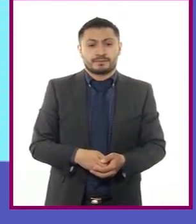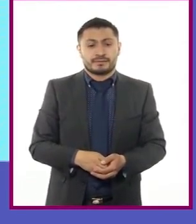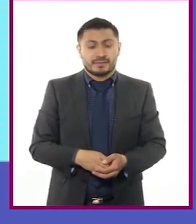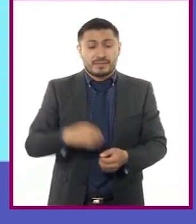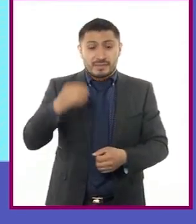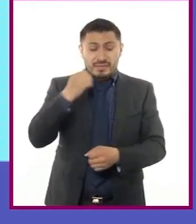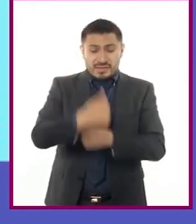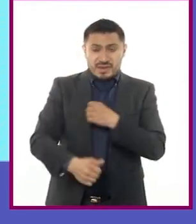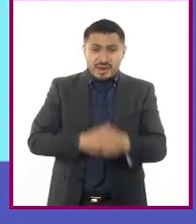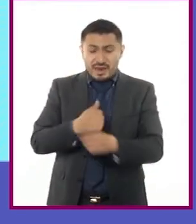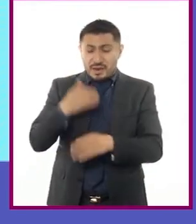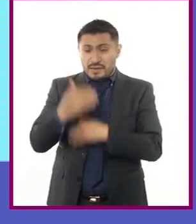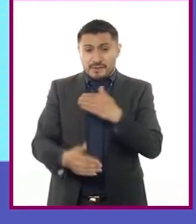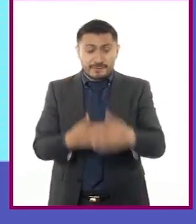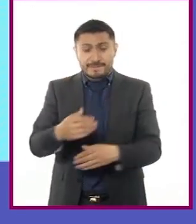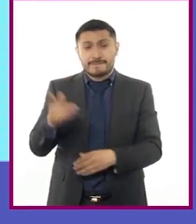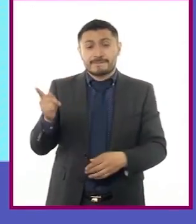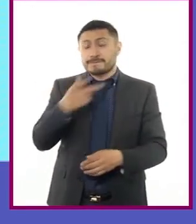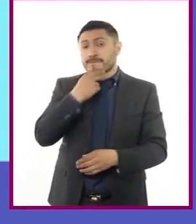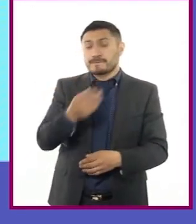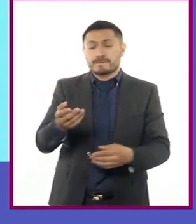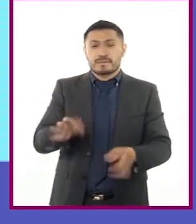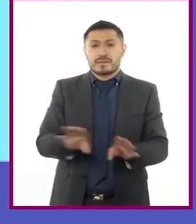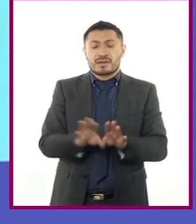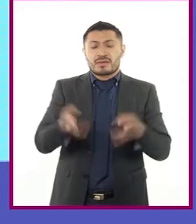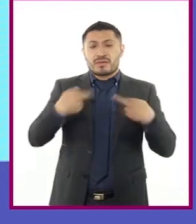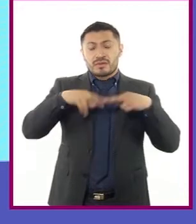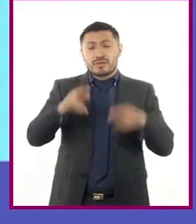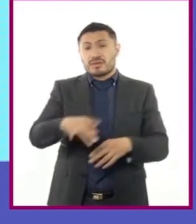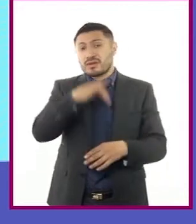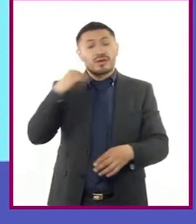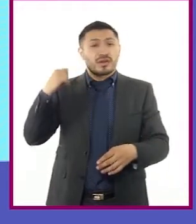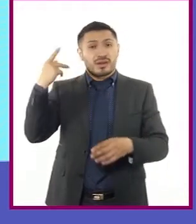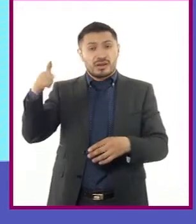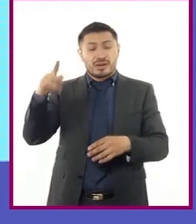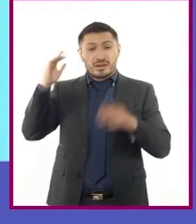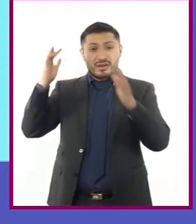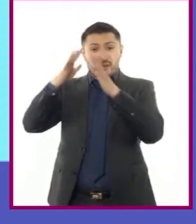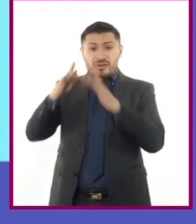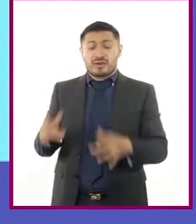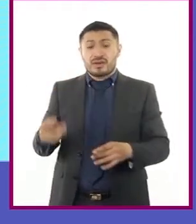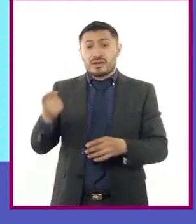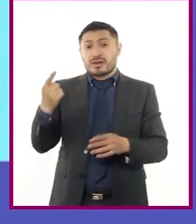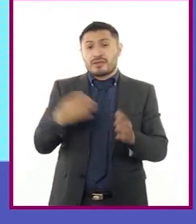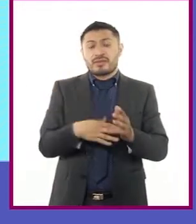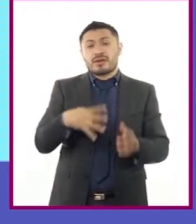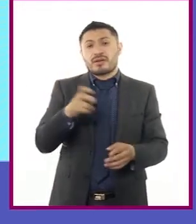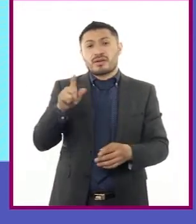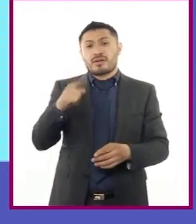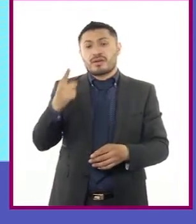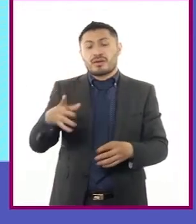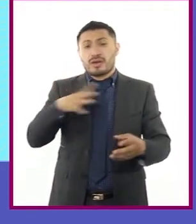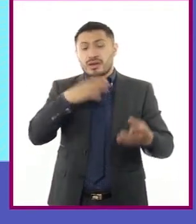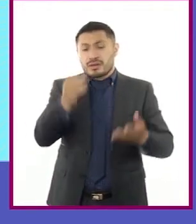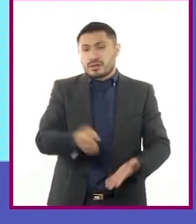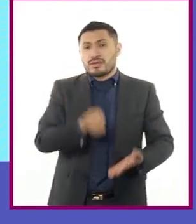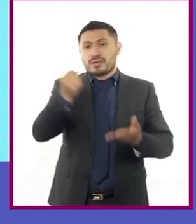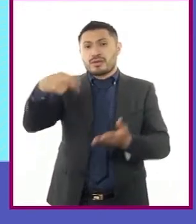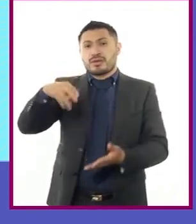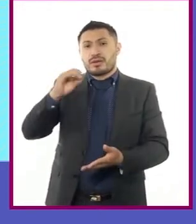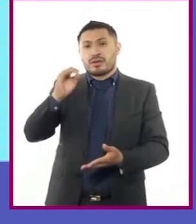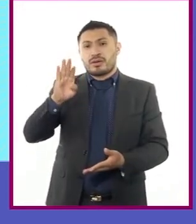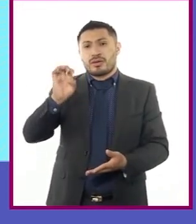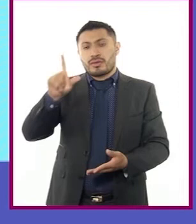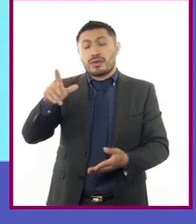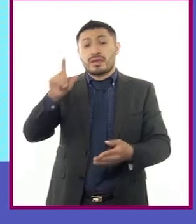Años más tarde, Pablo Neruda fue nombrado embajador de Chile en Francia y en 1971 le fue otorgado el Premio Nobel de